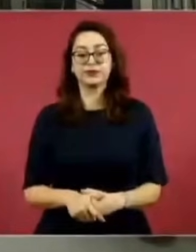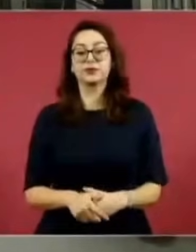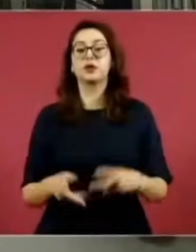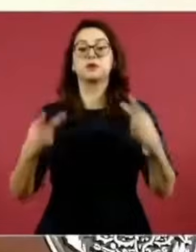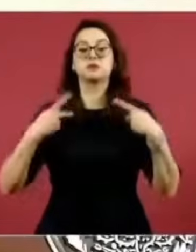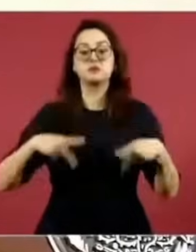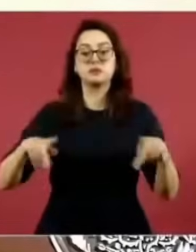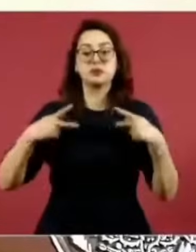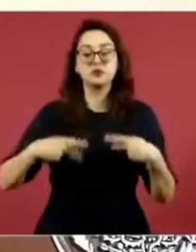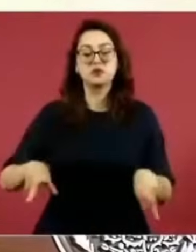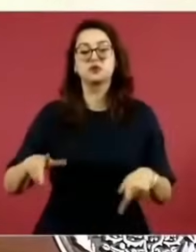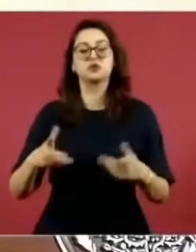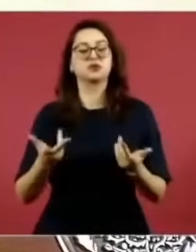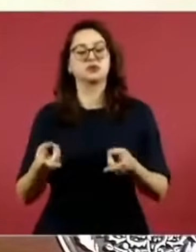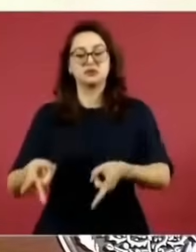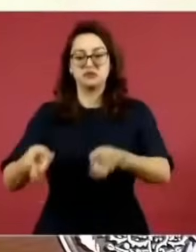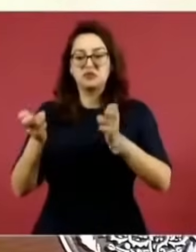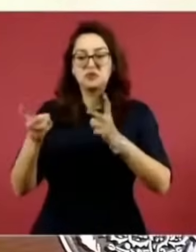cuello blanco,